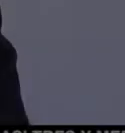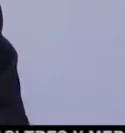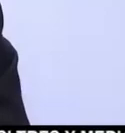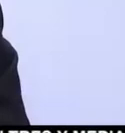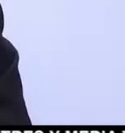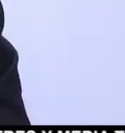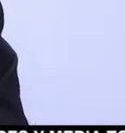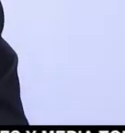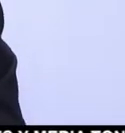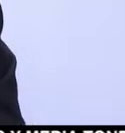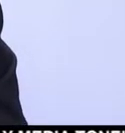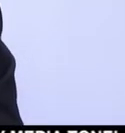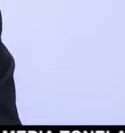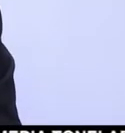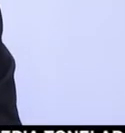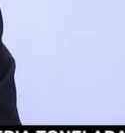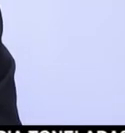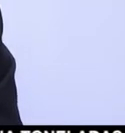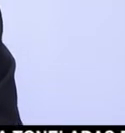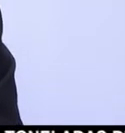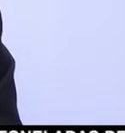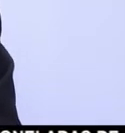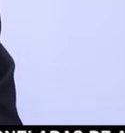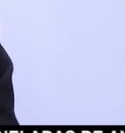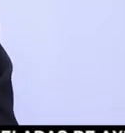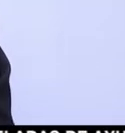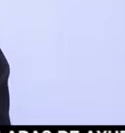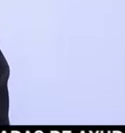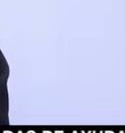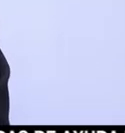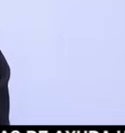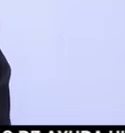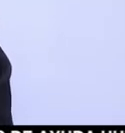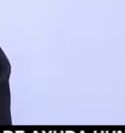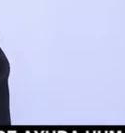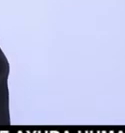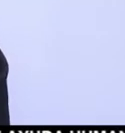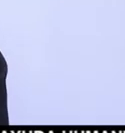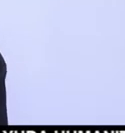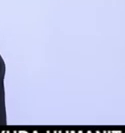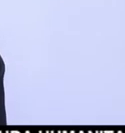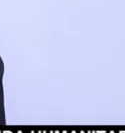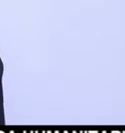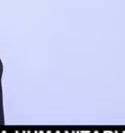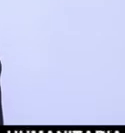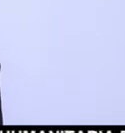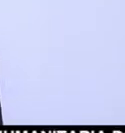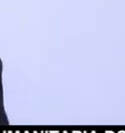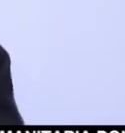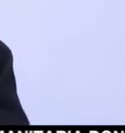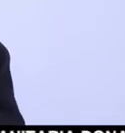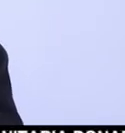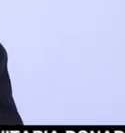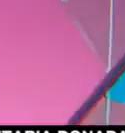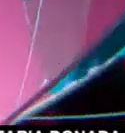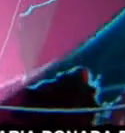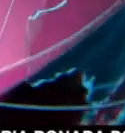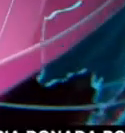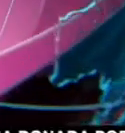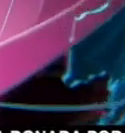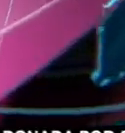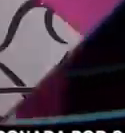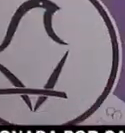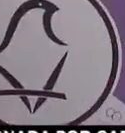Recibió a los aspirantes a una diputación local por el distrito 17 ubicado en Benito Juárez para contrastar sus propuestas. Vamos a verlo.